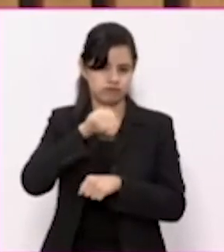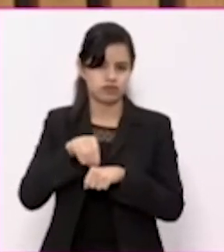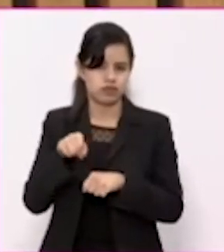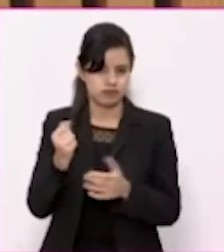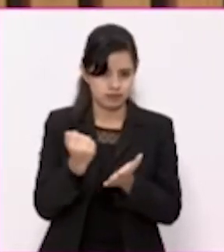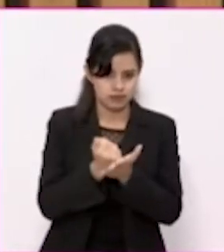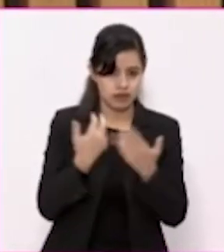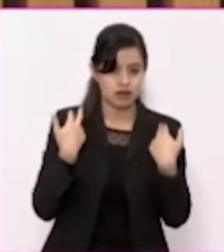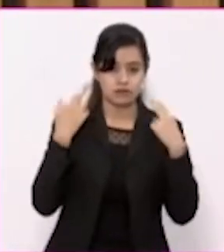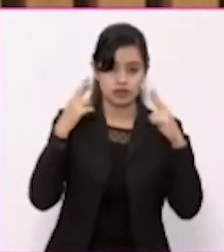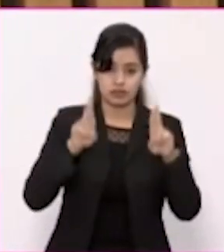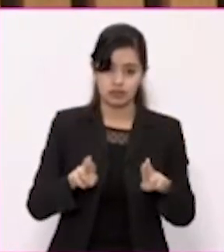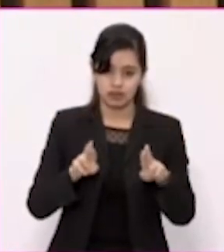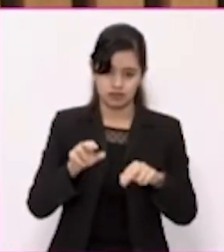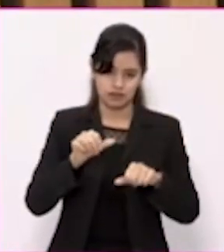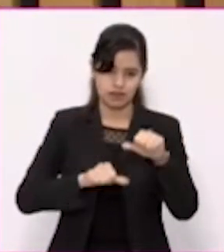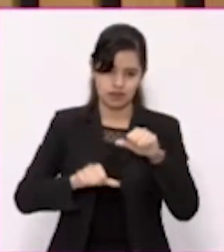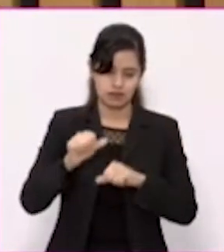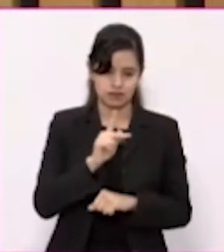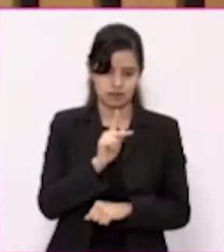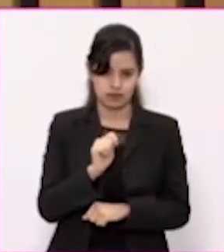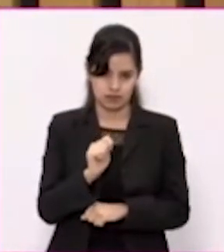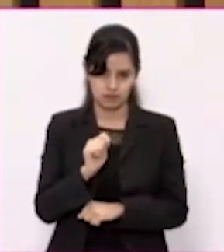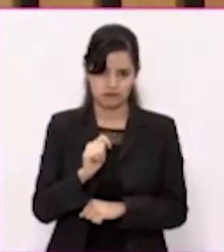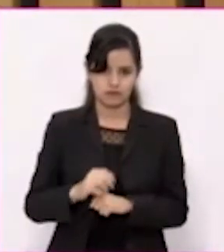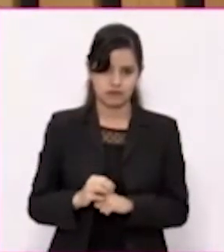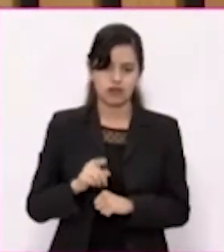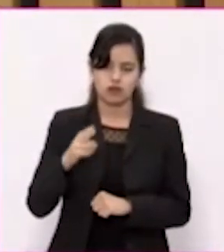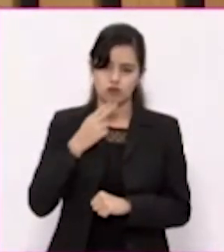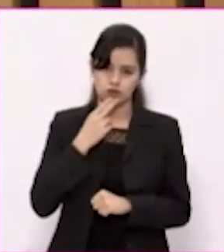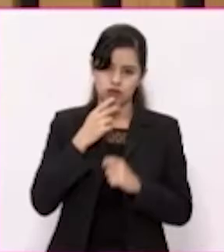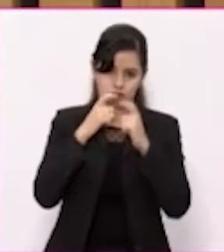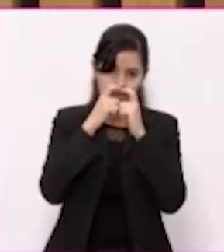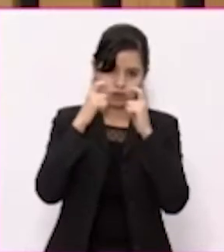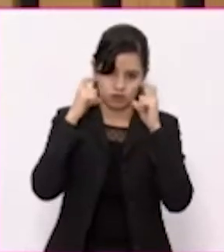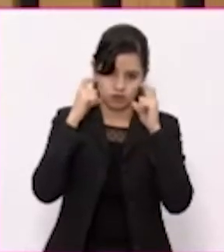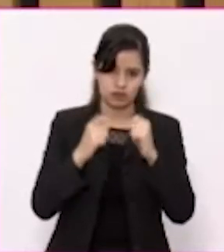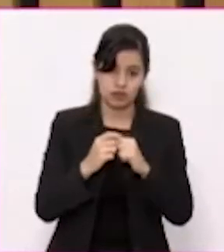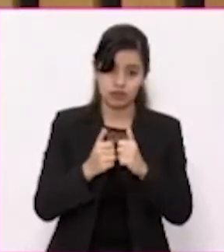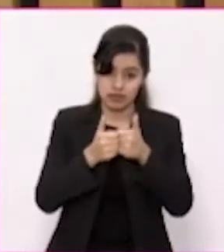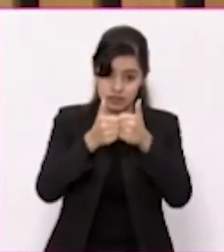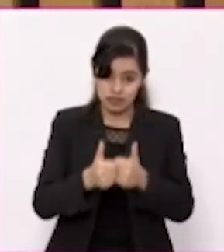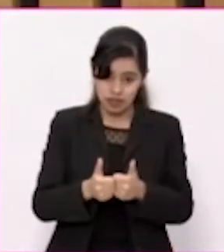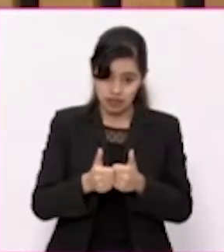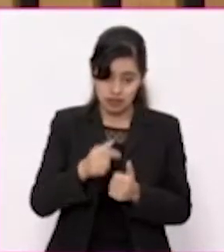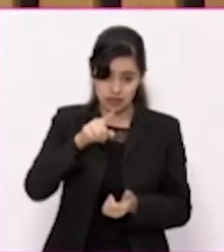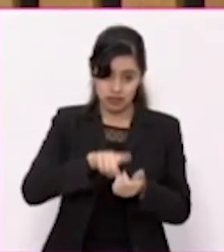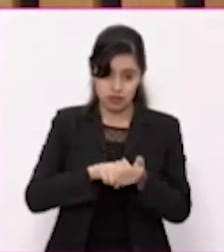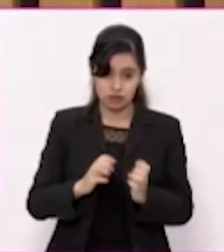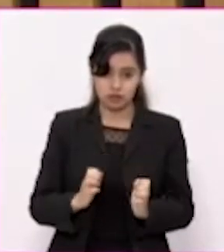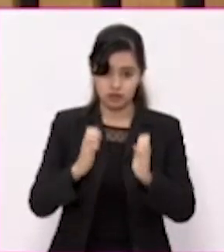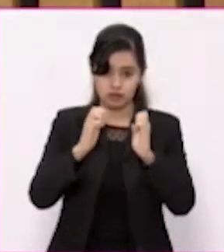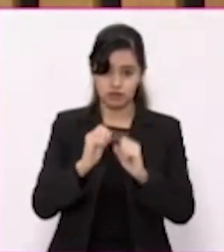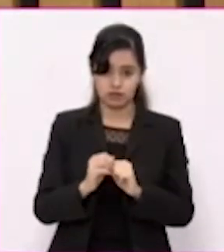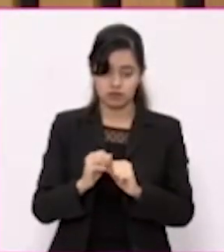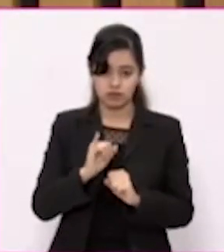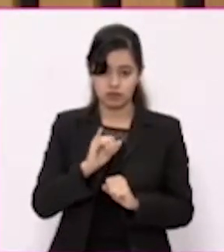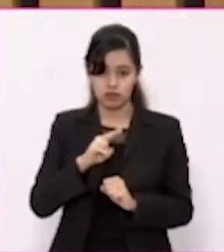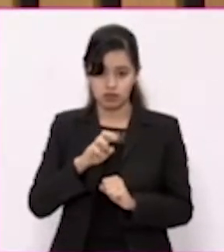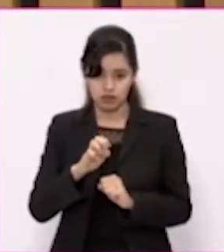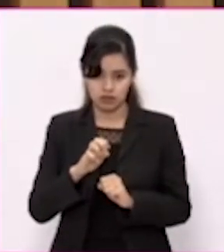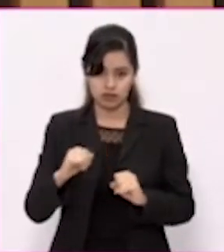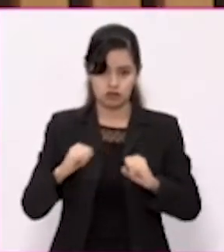que el representante suplente del PET use el cubrebocas si está dentro de las instalaciones del